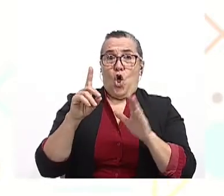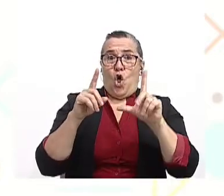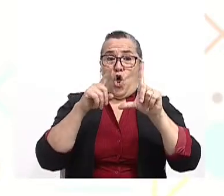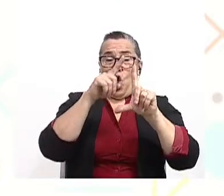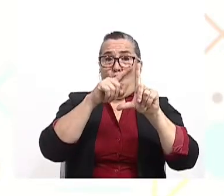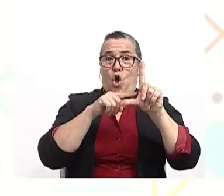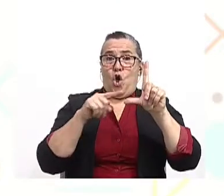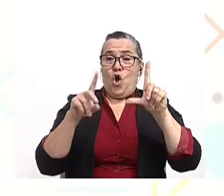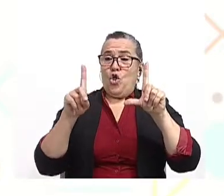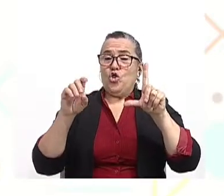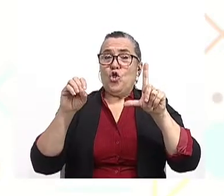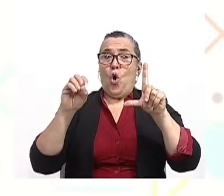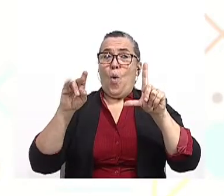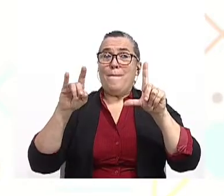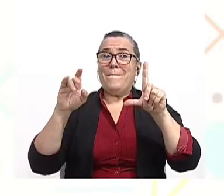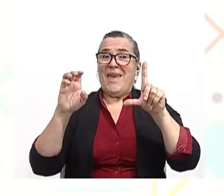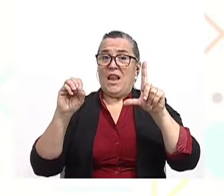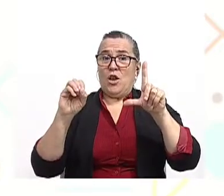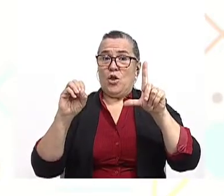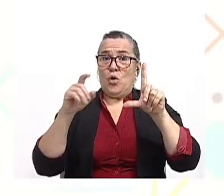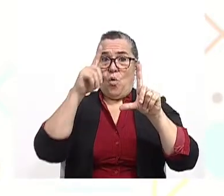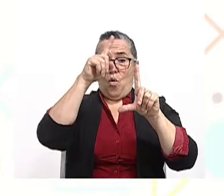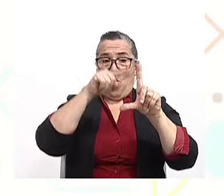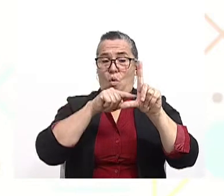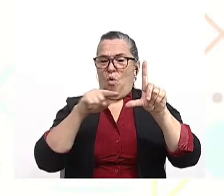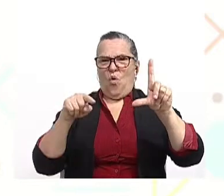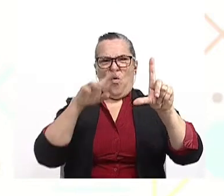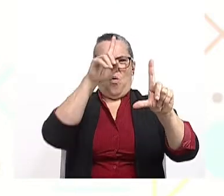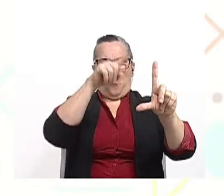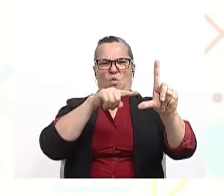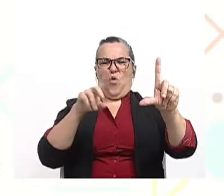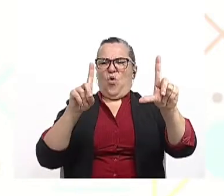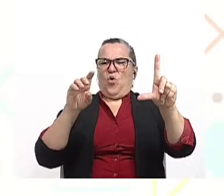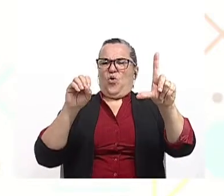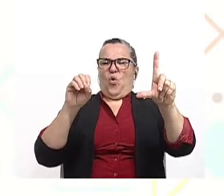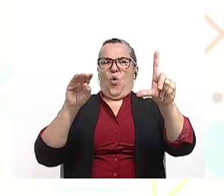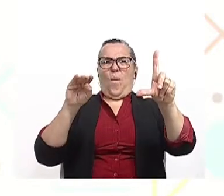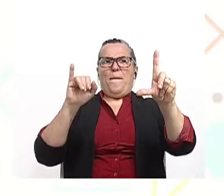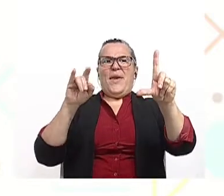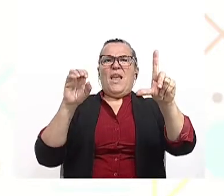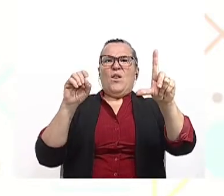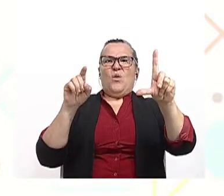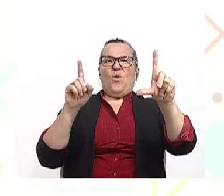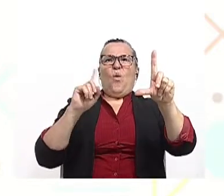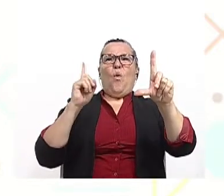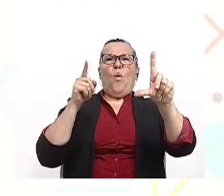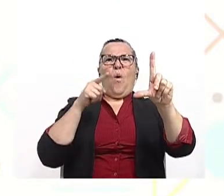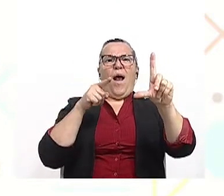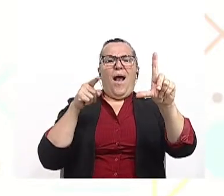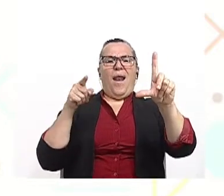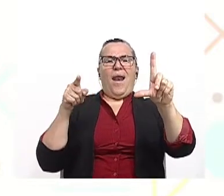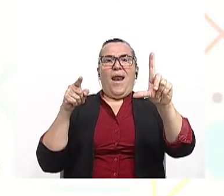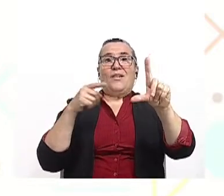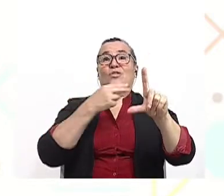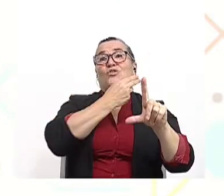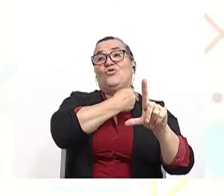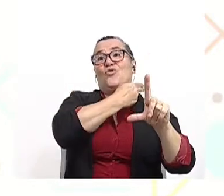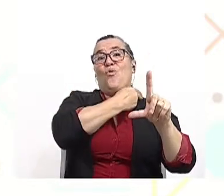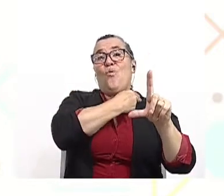esta gráfica? El dominio de este estudio que estamos haciendo. Observemos que como estamos trabajando con huesos